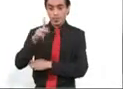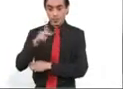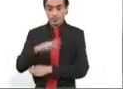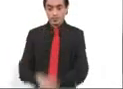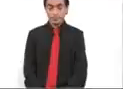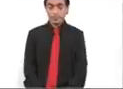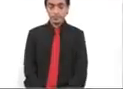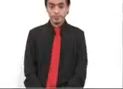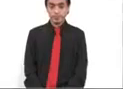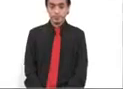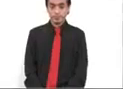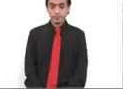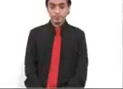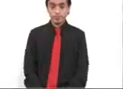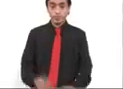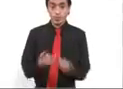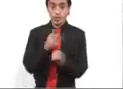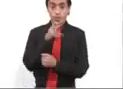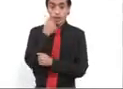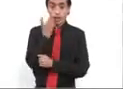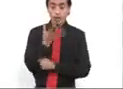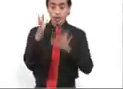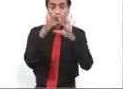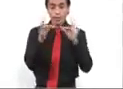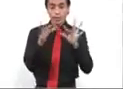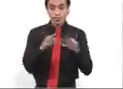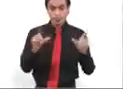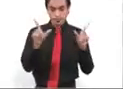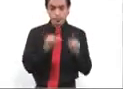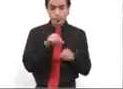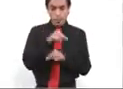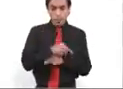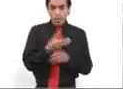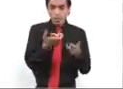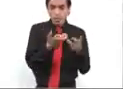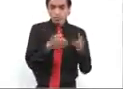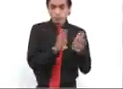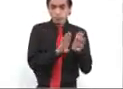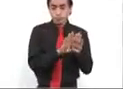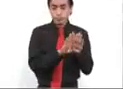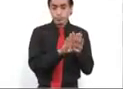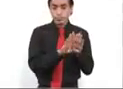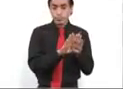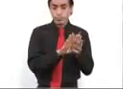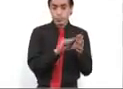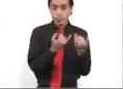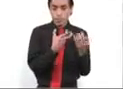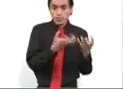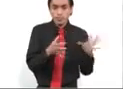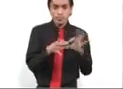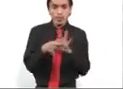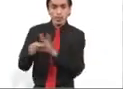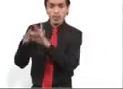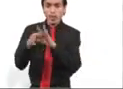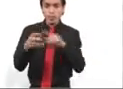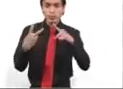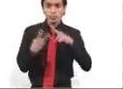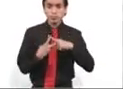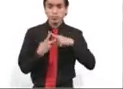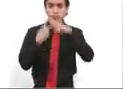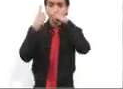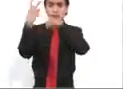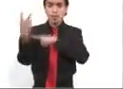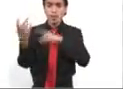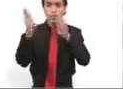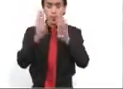brevemente, quiero contarles qué es lo que estamos haciendo aquí, qué es lo que vamos a hacer aquí y cómo está vinculado al trolebús elevado. Es importante que